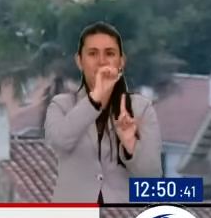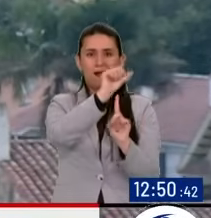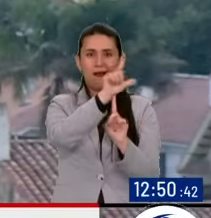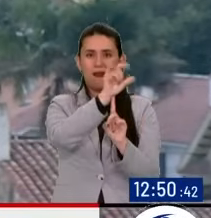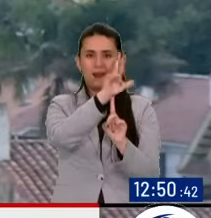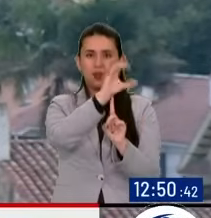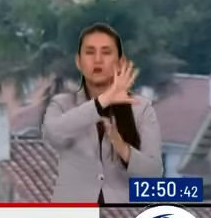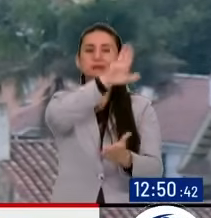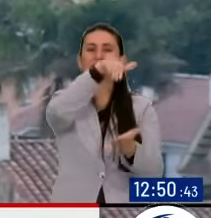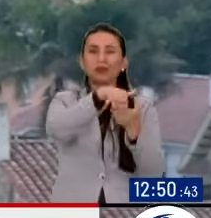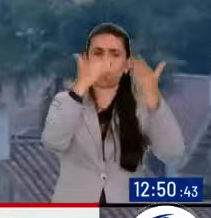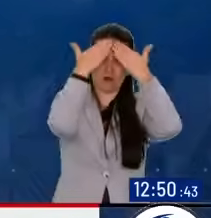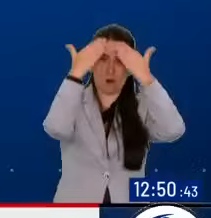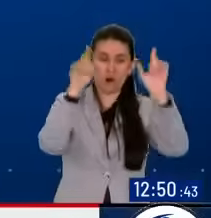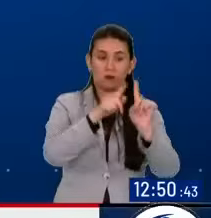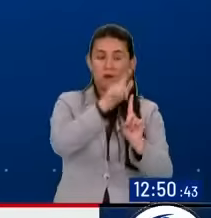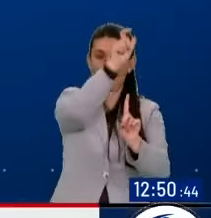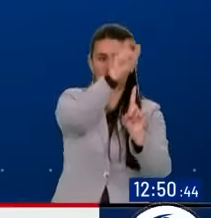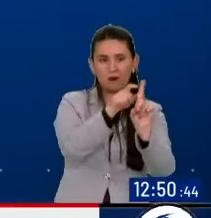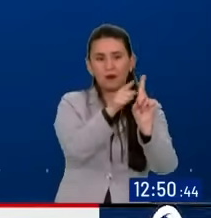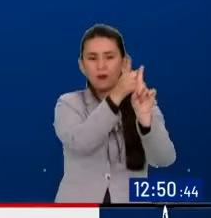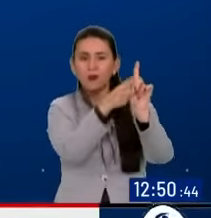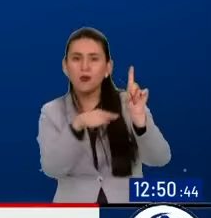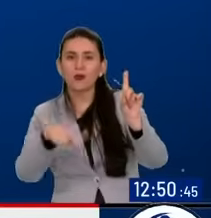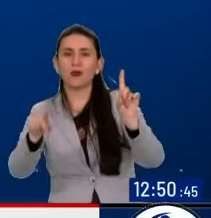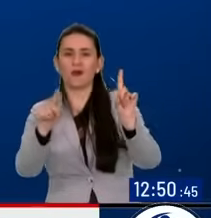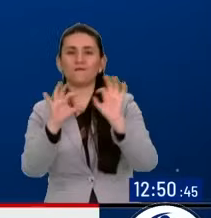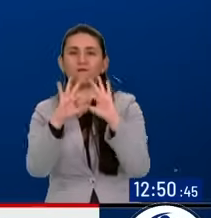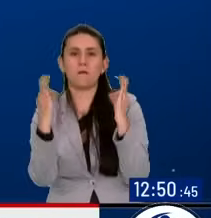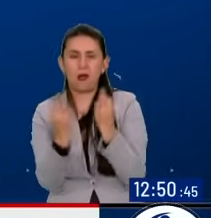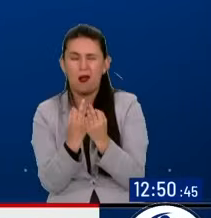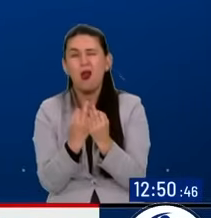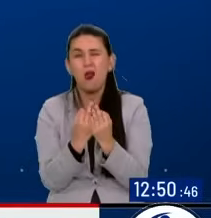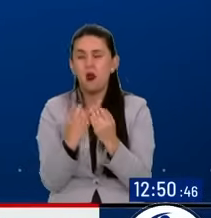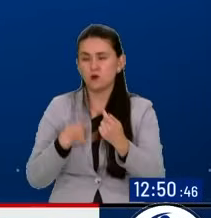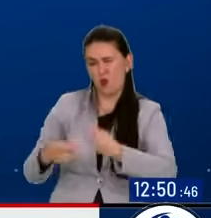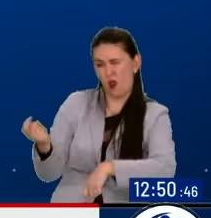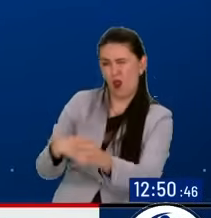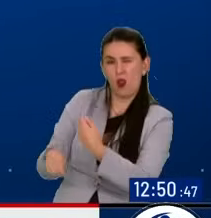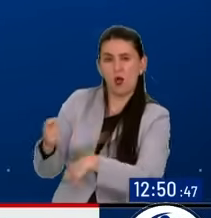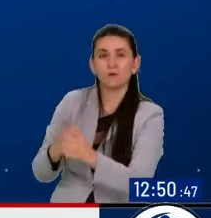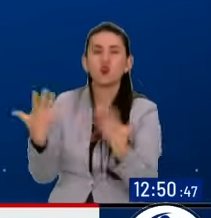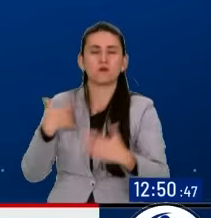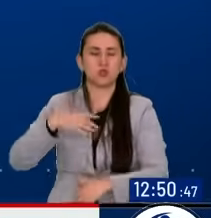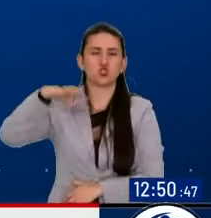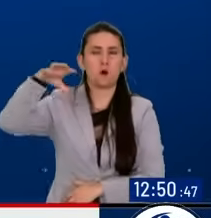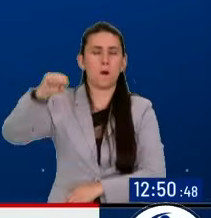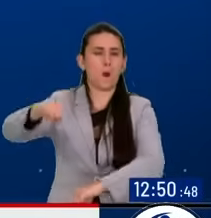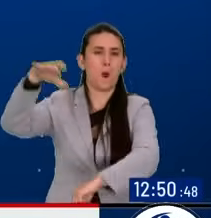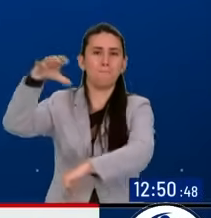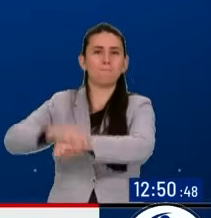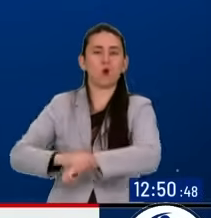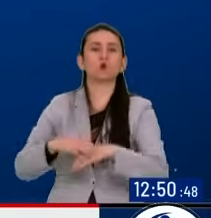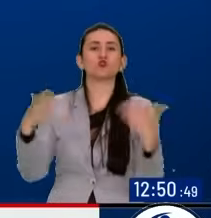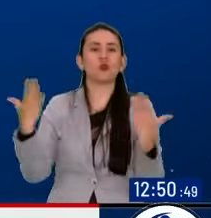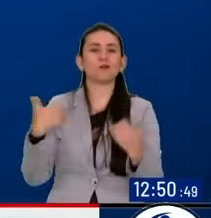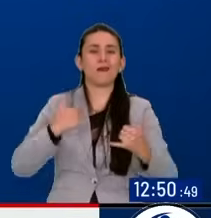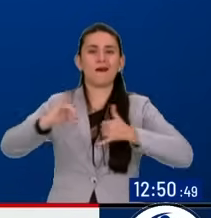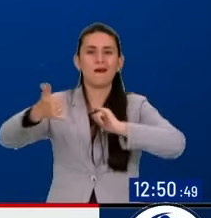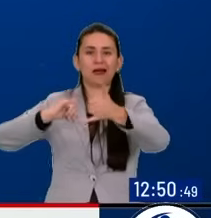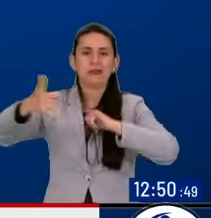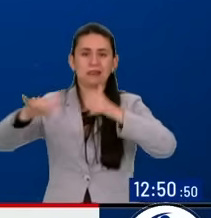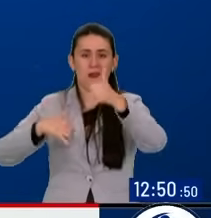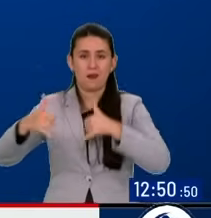por el centro democrático Lo que explicó la Policía Nacional Es que este hombre Fue capturado en manica sanare por presuntamente llevar